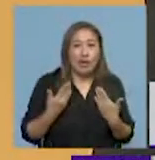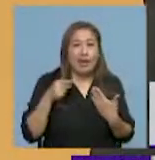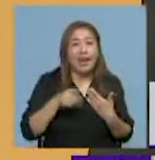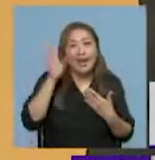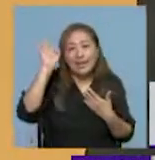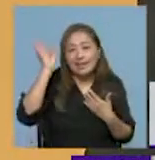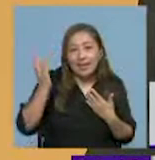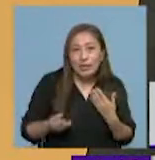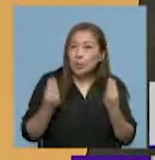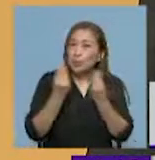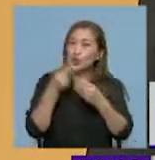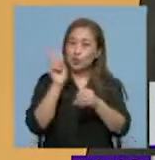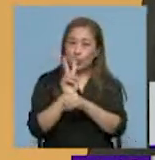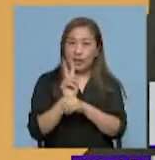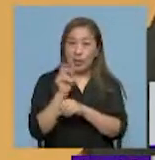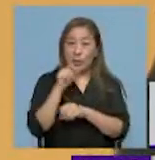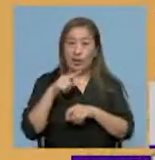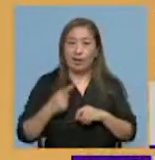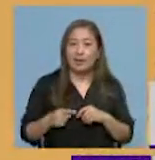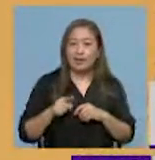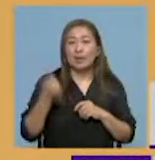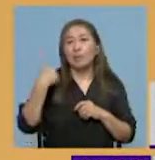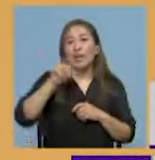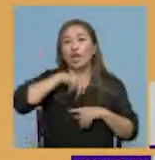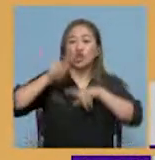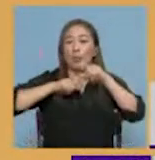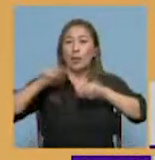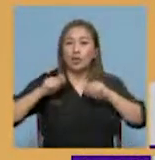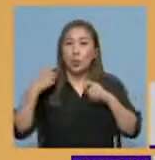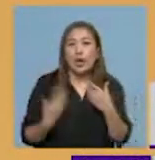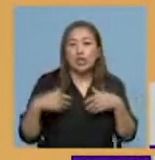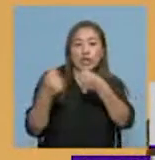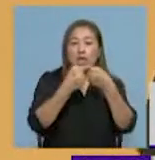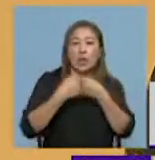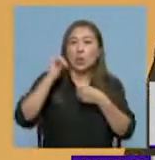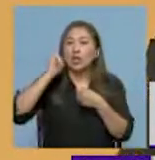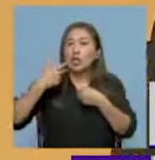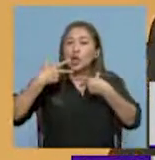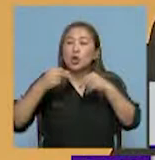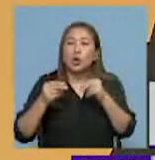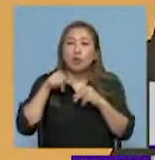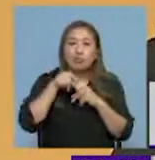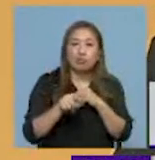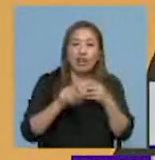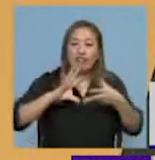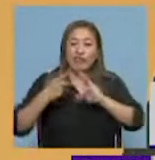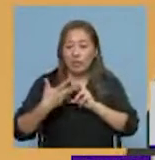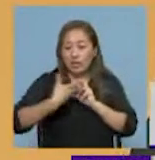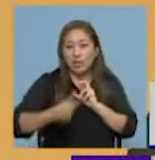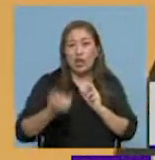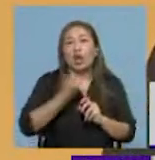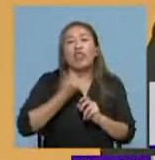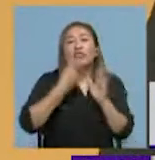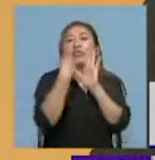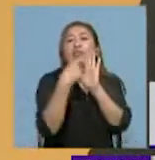tener mucha prudencia en este caso para los otros pañuelos que si están de acuerdo con el método no tan de acuerdo con el método a donde está